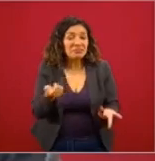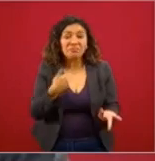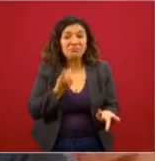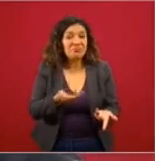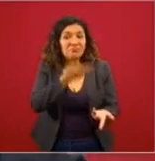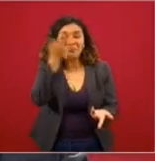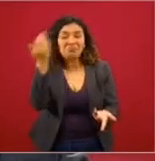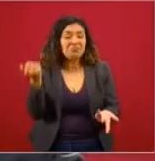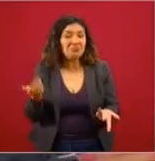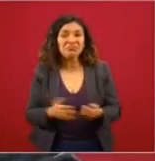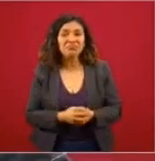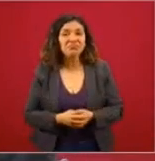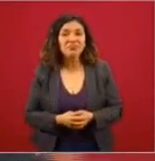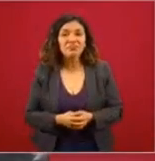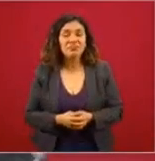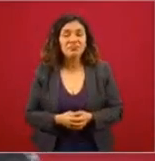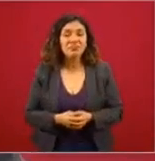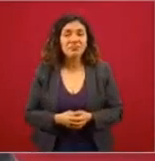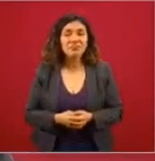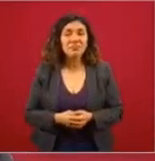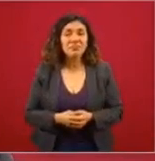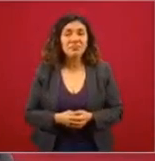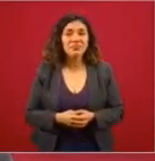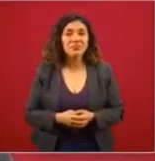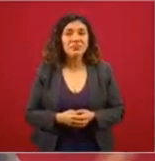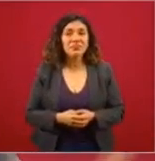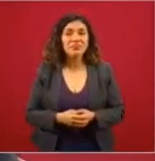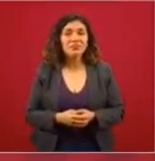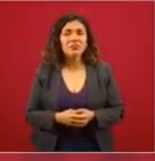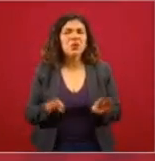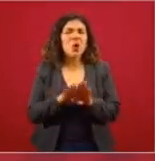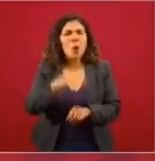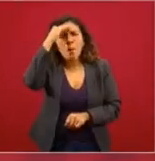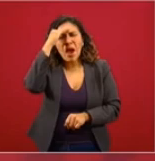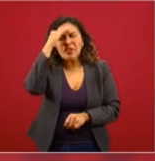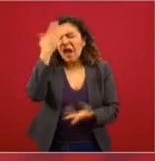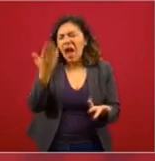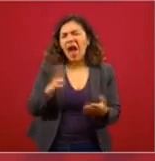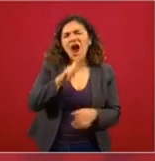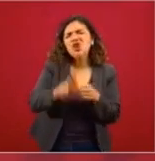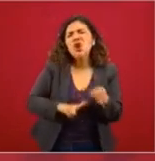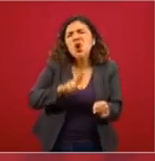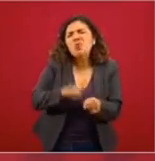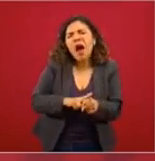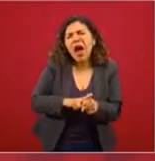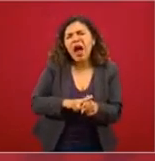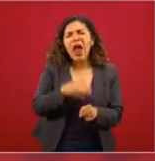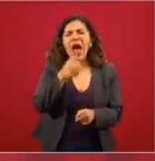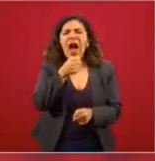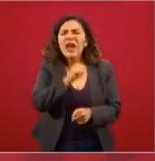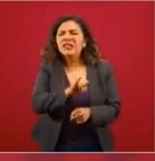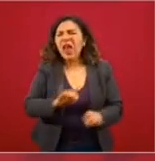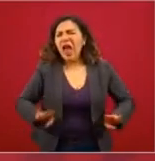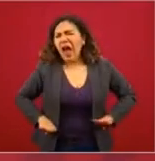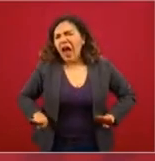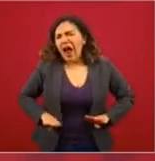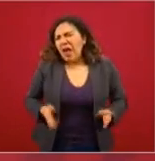De que era normal o que no